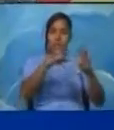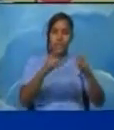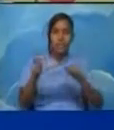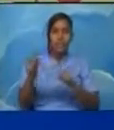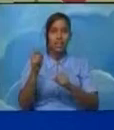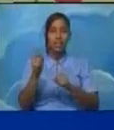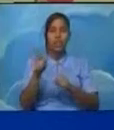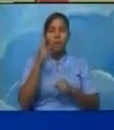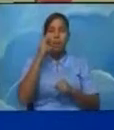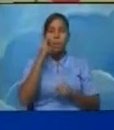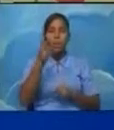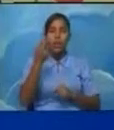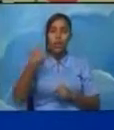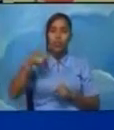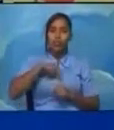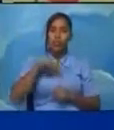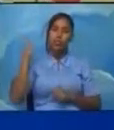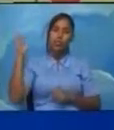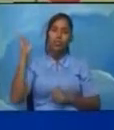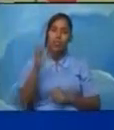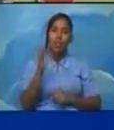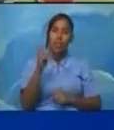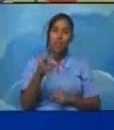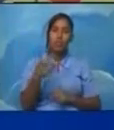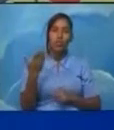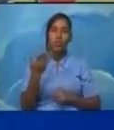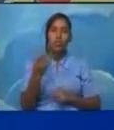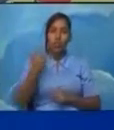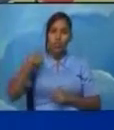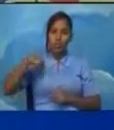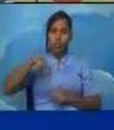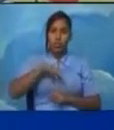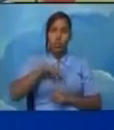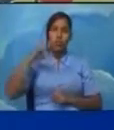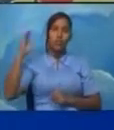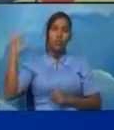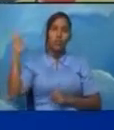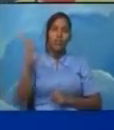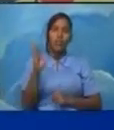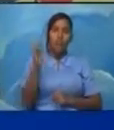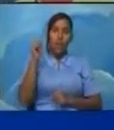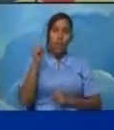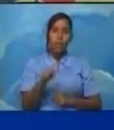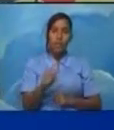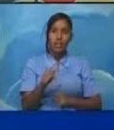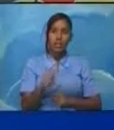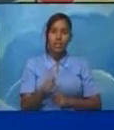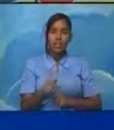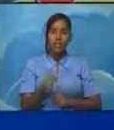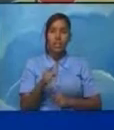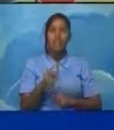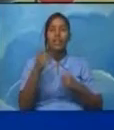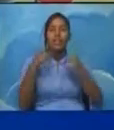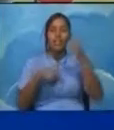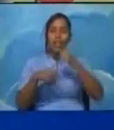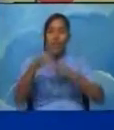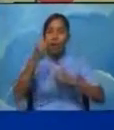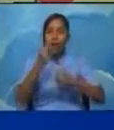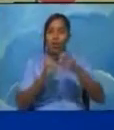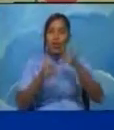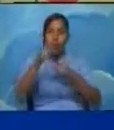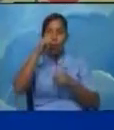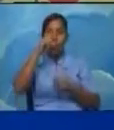buena? Mire, nosotros traemos aquí, ¿qué traían ellos, hermano Henry? ¿Qué traían? Uvas, granadas, cargados